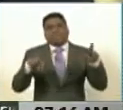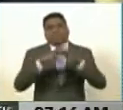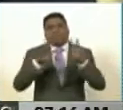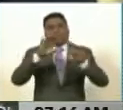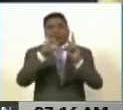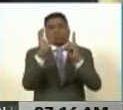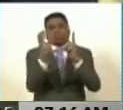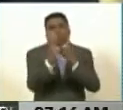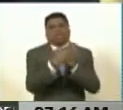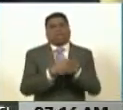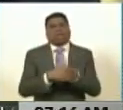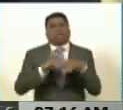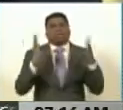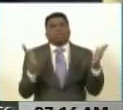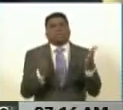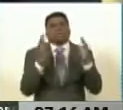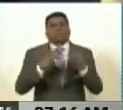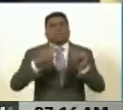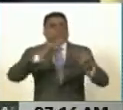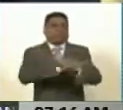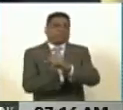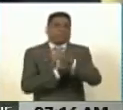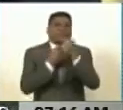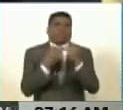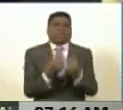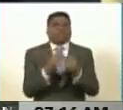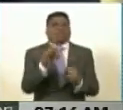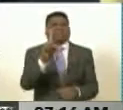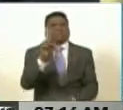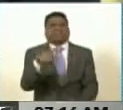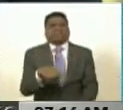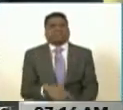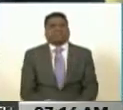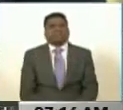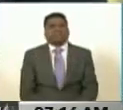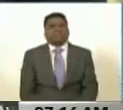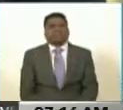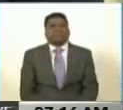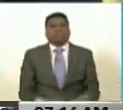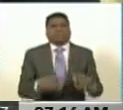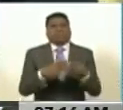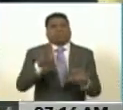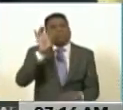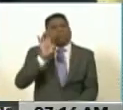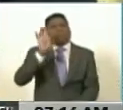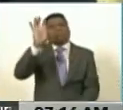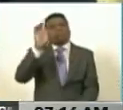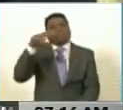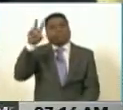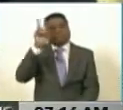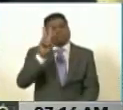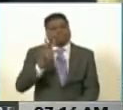promoción del fortalecimiento, inclusive, de la noción de patria, de país.